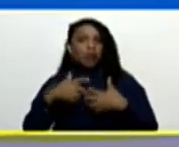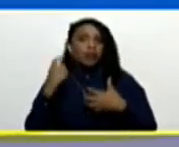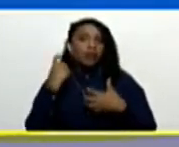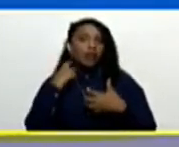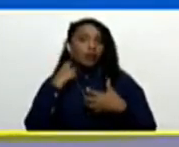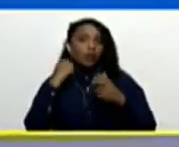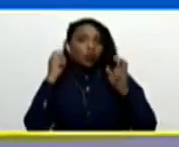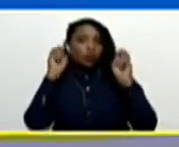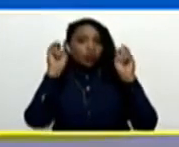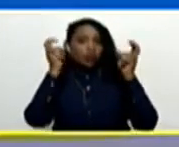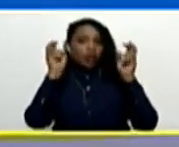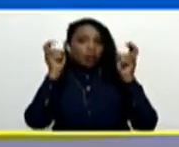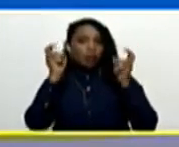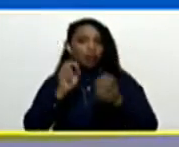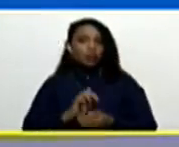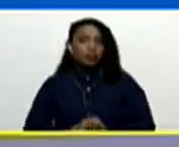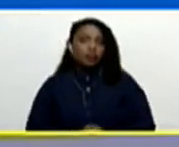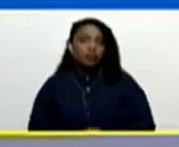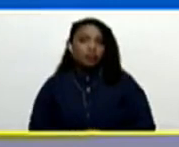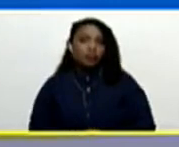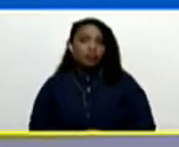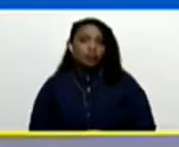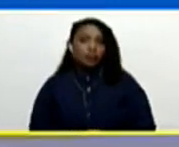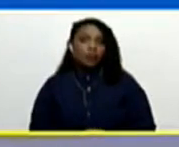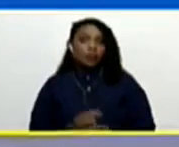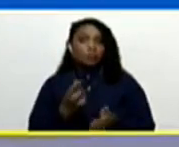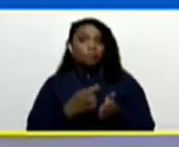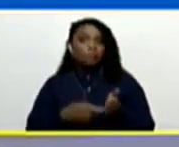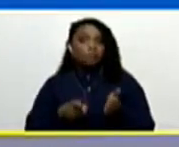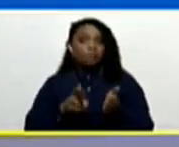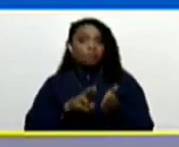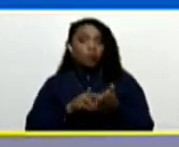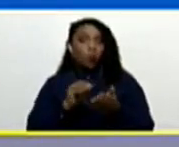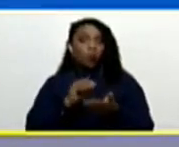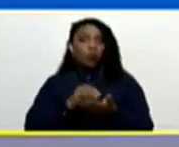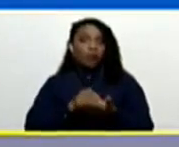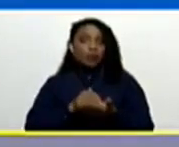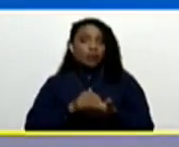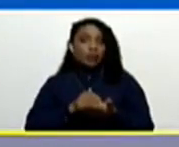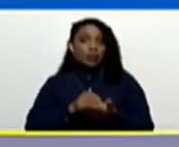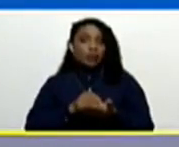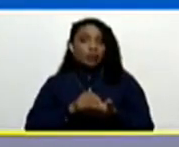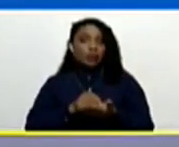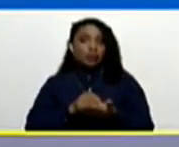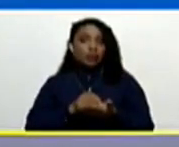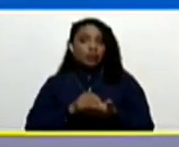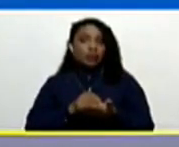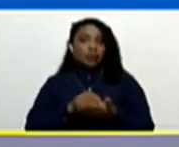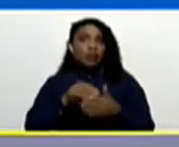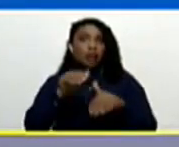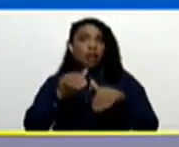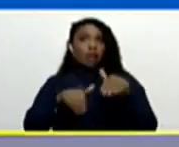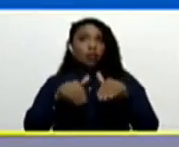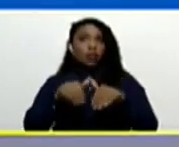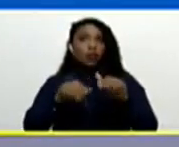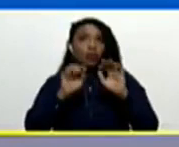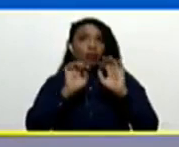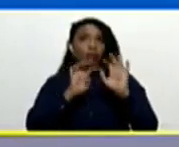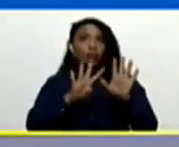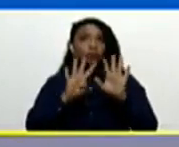clásicos, y se retoma al calor de las elecciones del